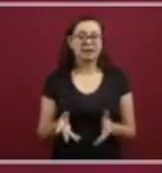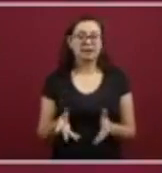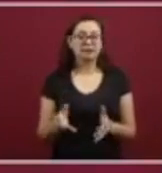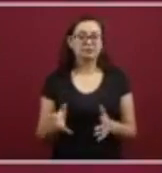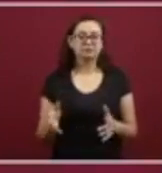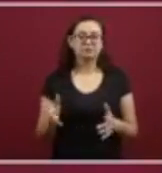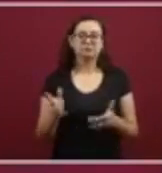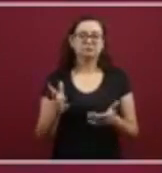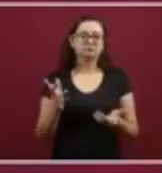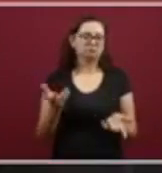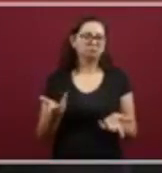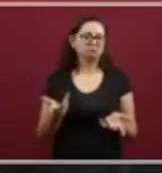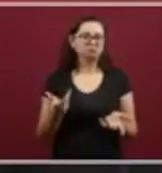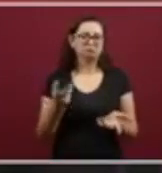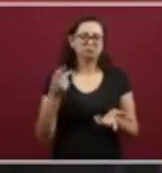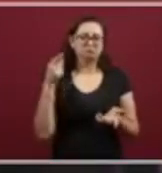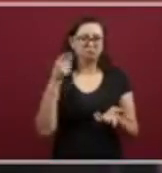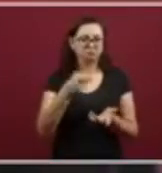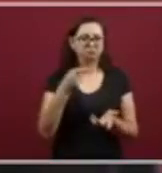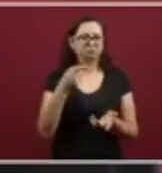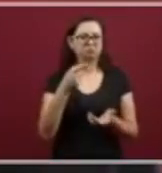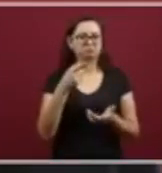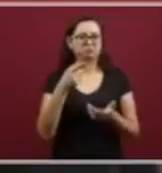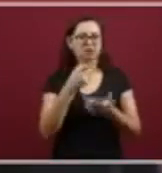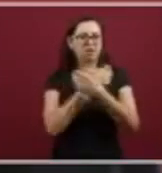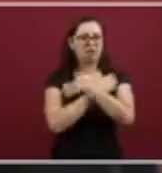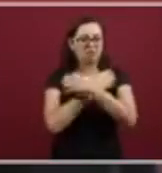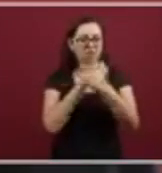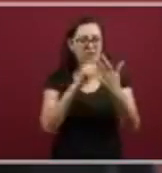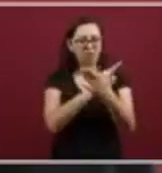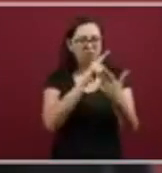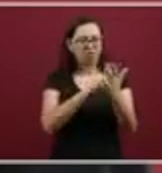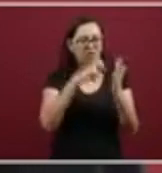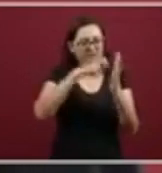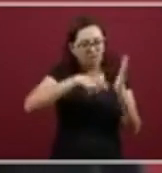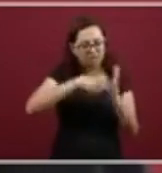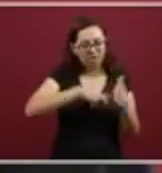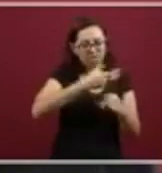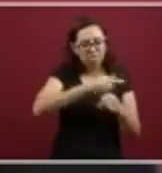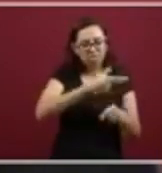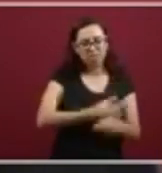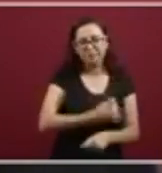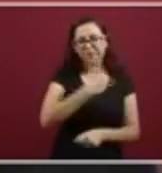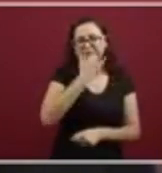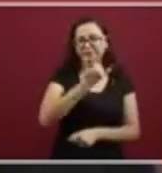la cancelación de la mal llamada reforma educativa.